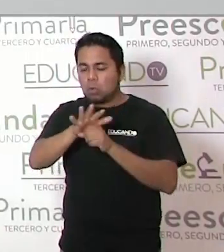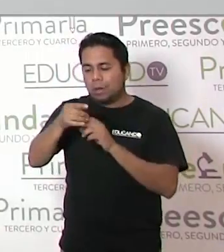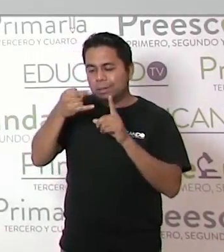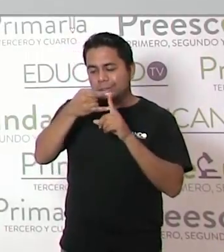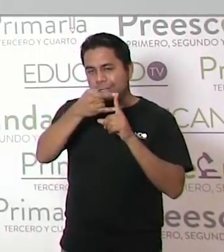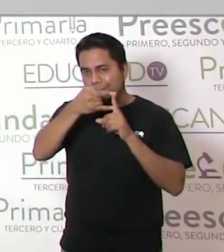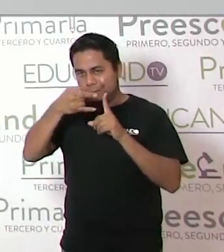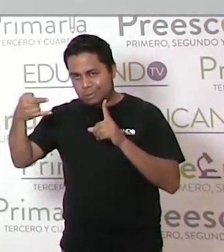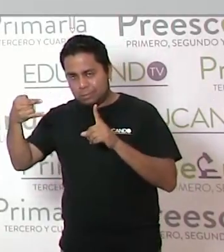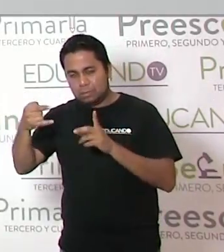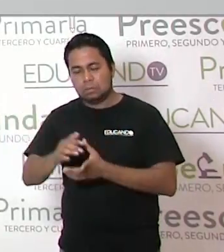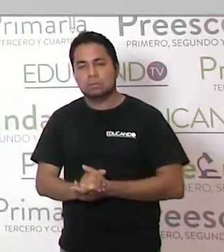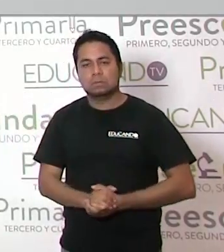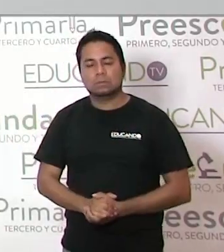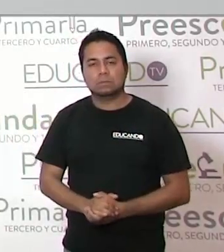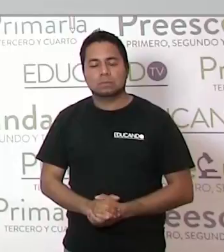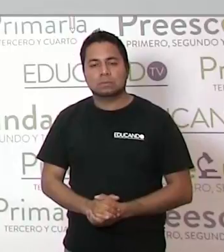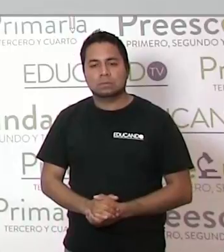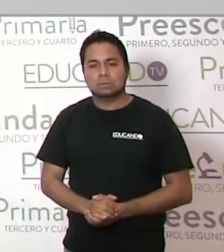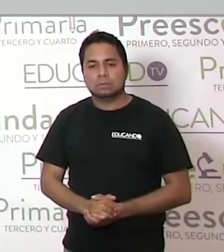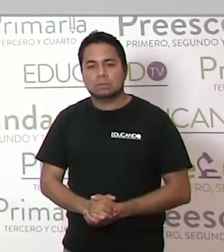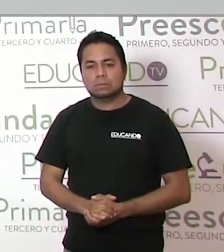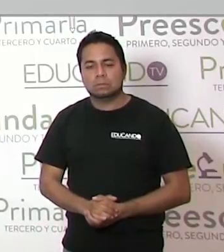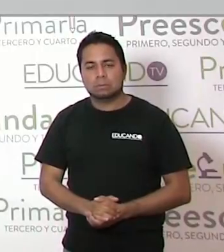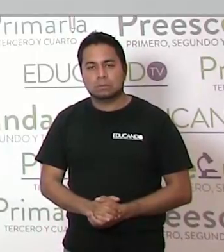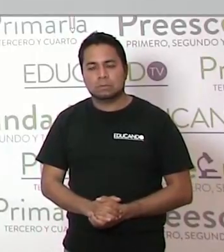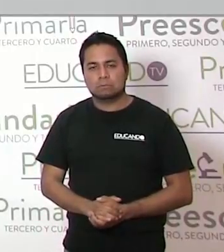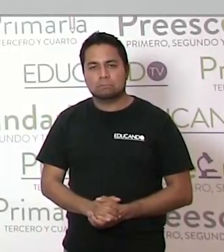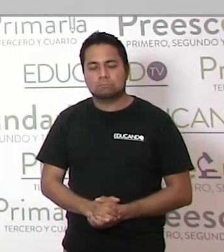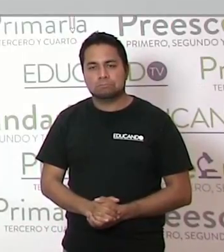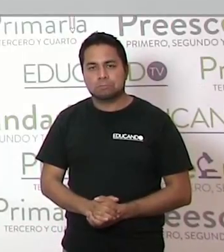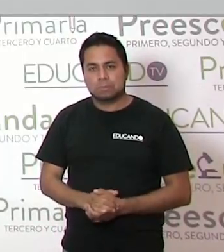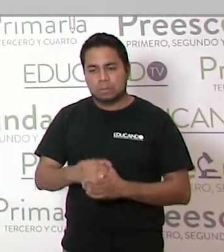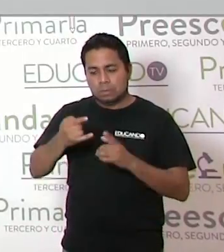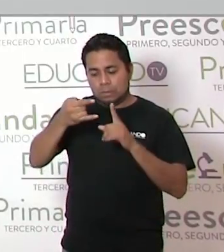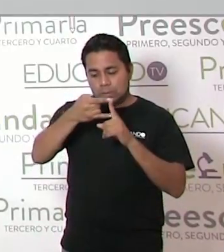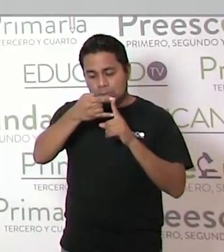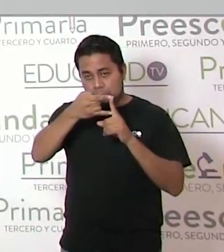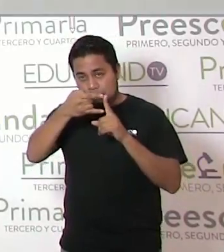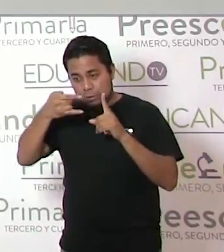rectángulo. El rectángulo me generó un cuerpo